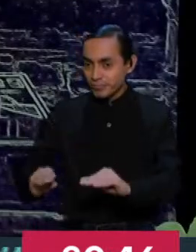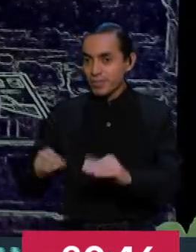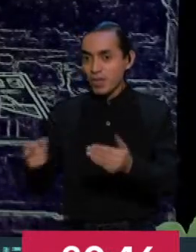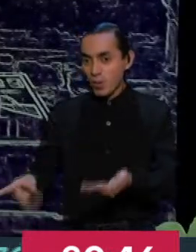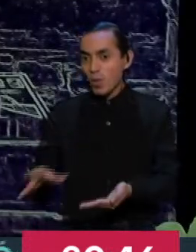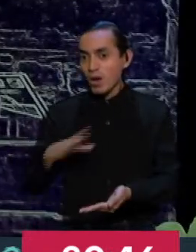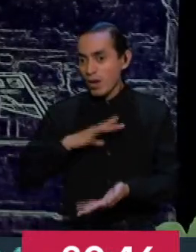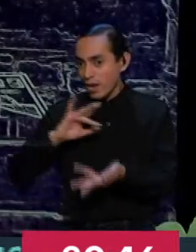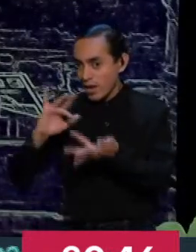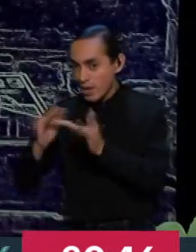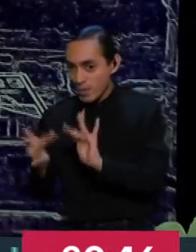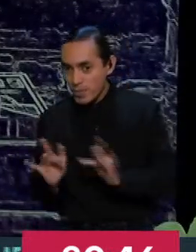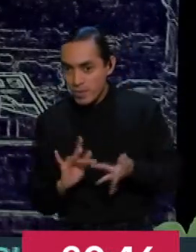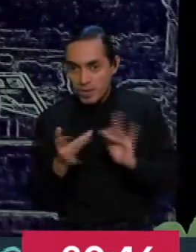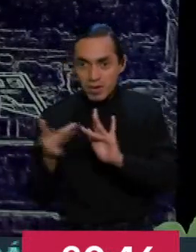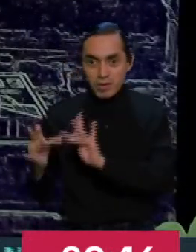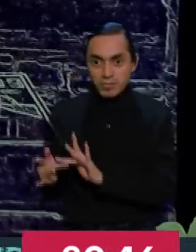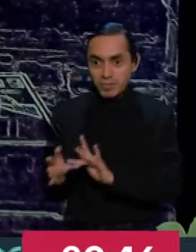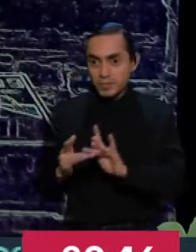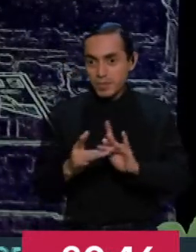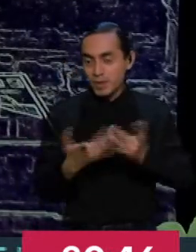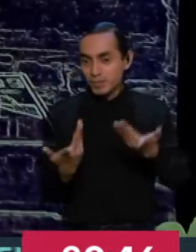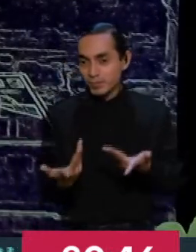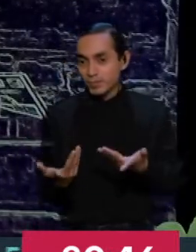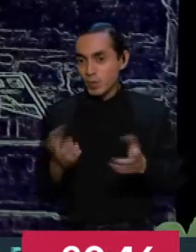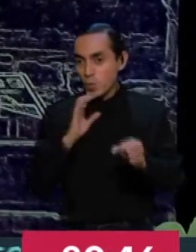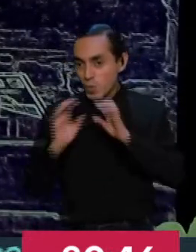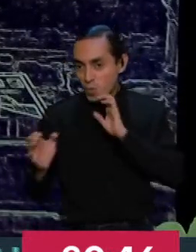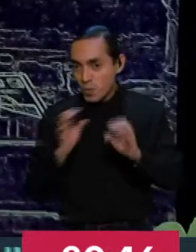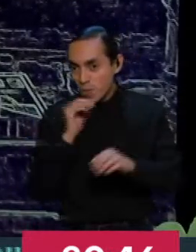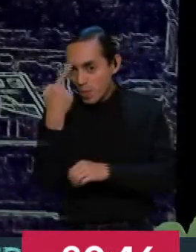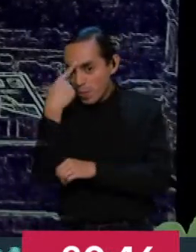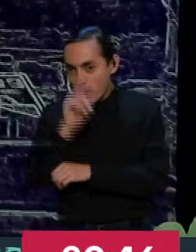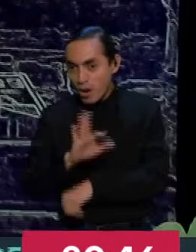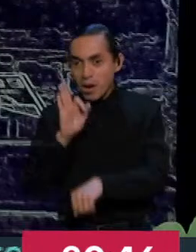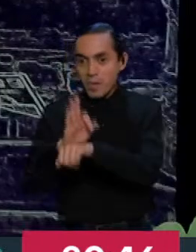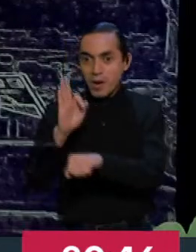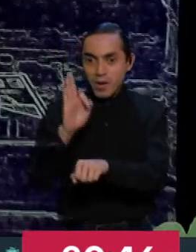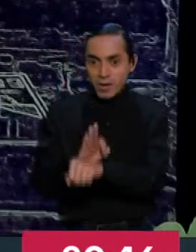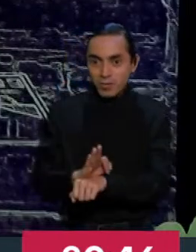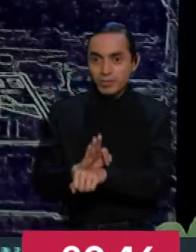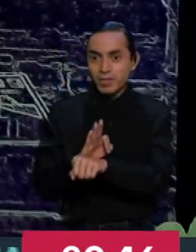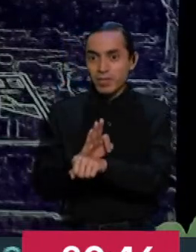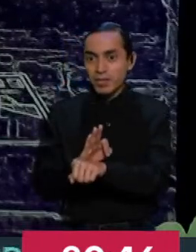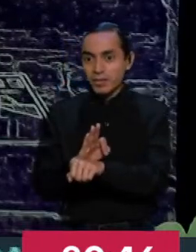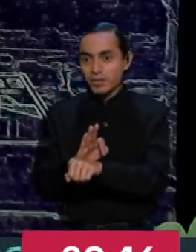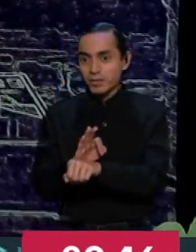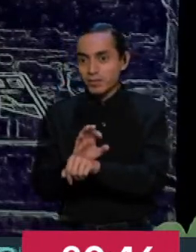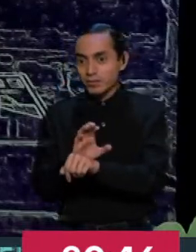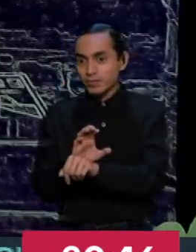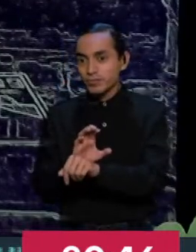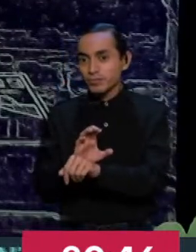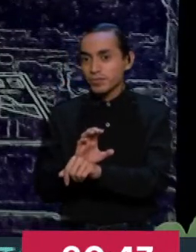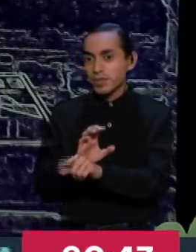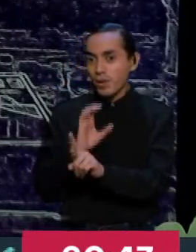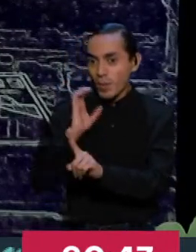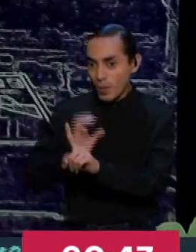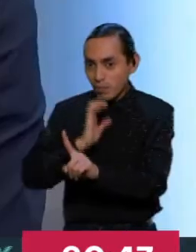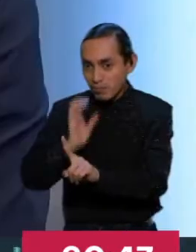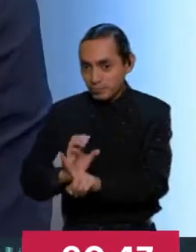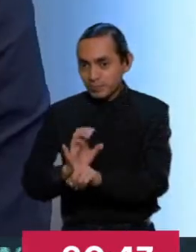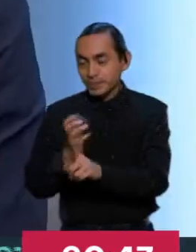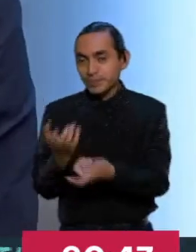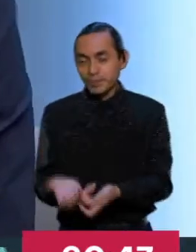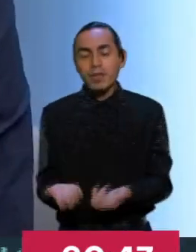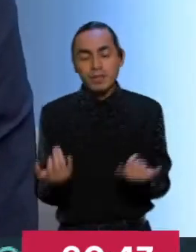propias redes con el fin de protegerse y de estar más seguras en un mundo tan inseguro hoy en día. Totalmente de acuerdo.